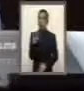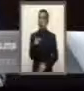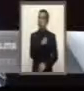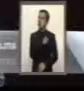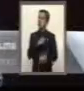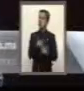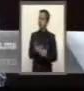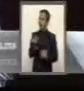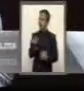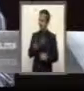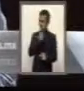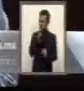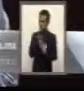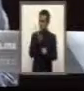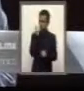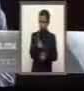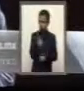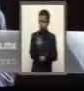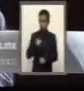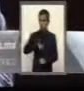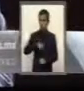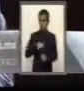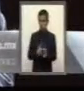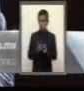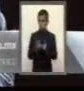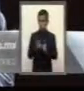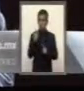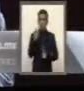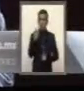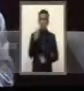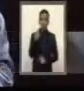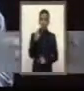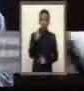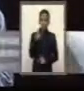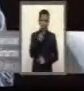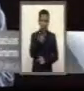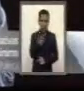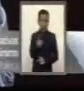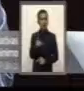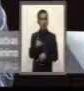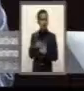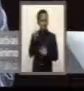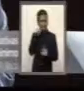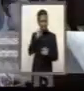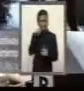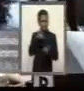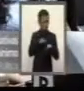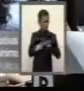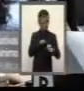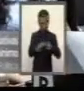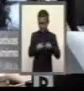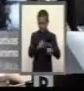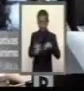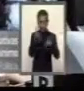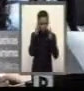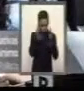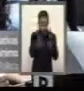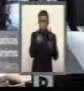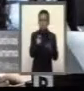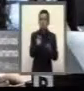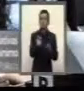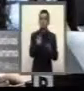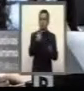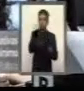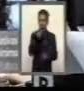No sin antes resaltar lo que el PRD ha trabajado de siempre. El salario mínimo de los